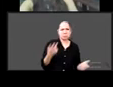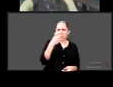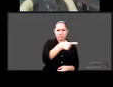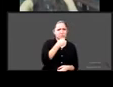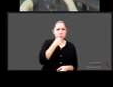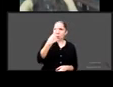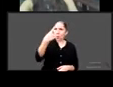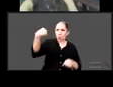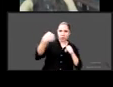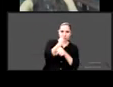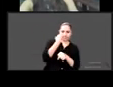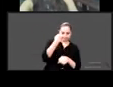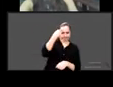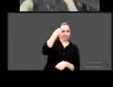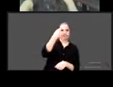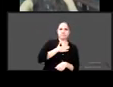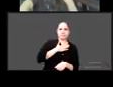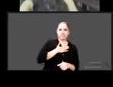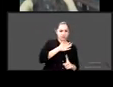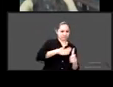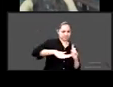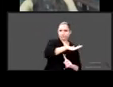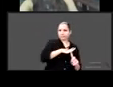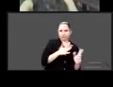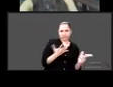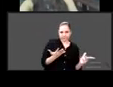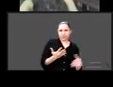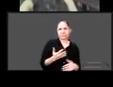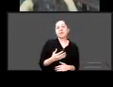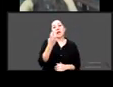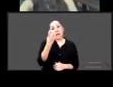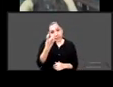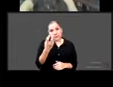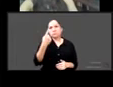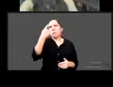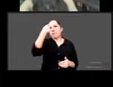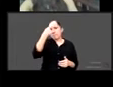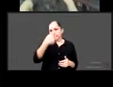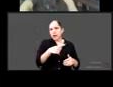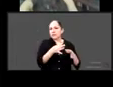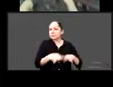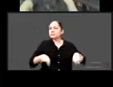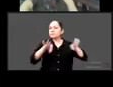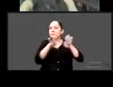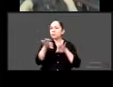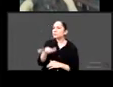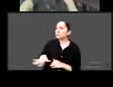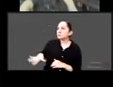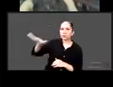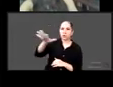cualquier entorno. Sin embargo, para fines de ir generando cambios en la cultura, cambios